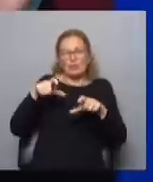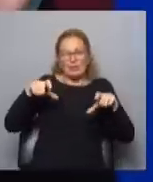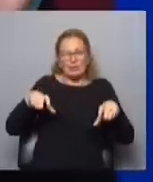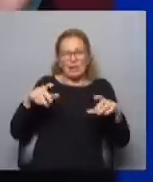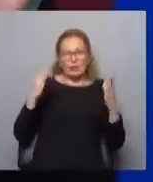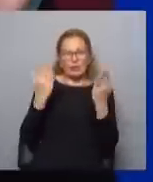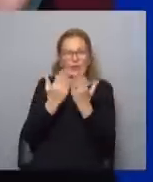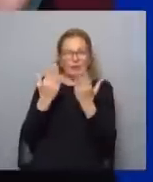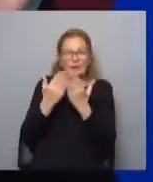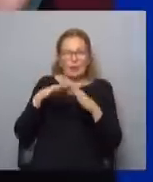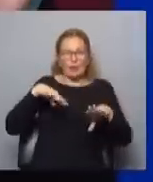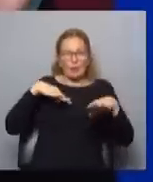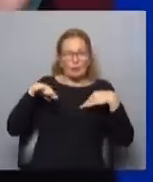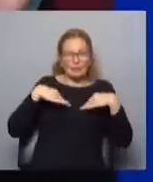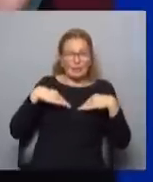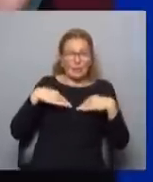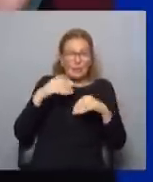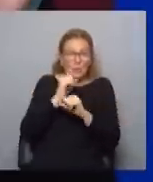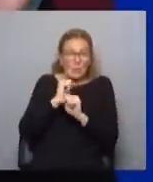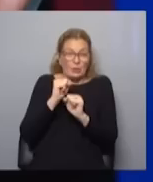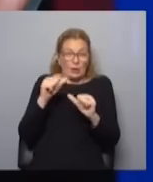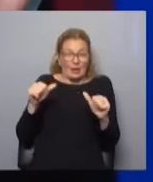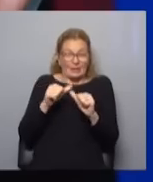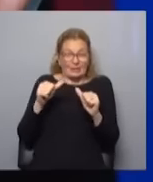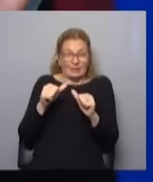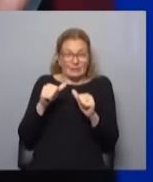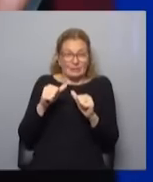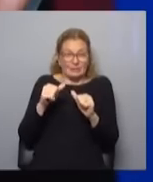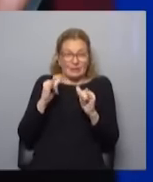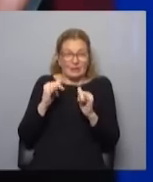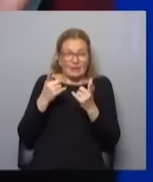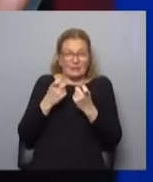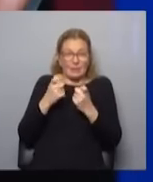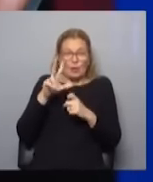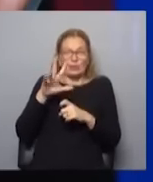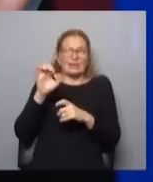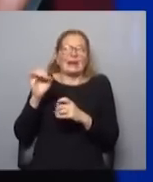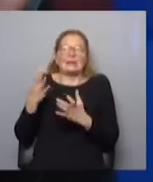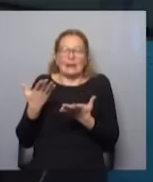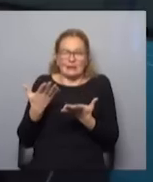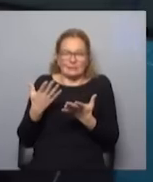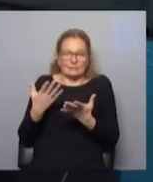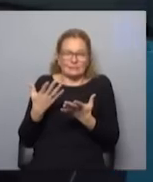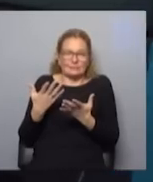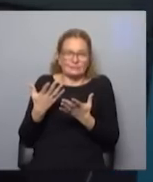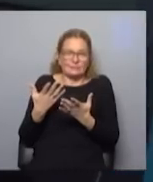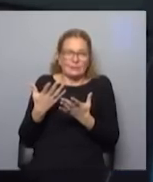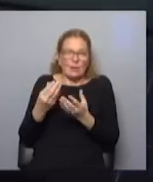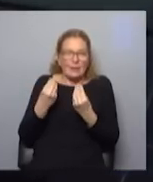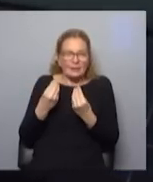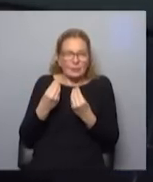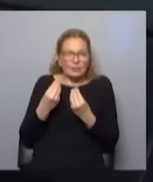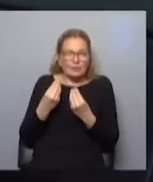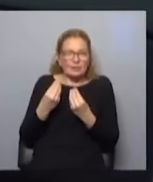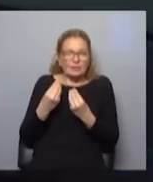o centros deportivos que se pudieron concretar deberíamos tener 30 este lo que pasó es que